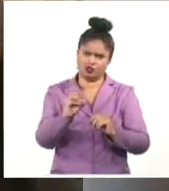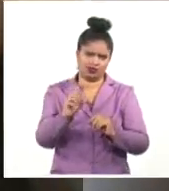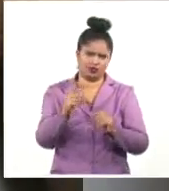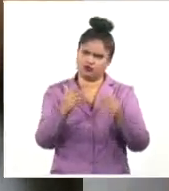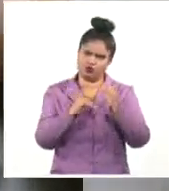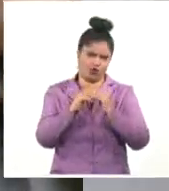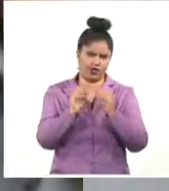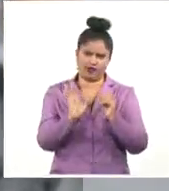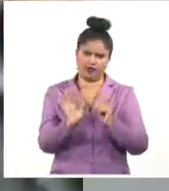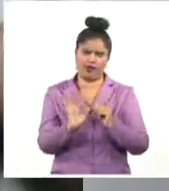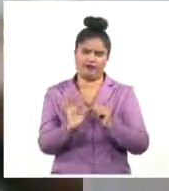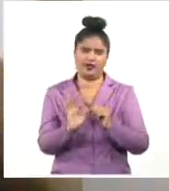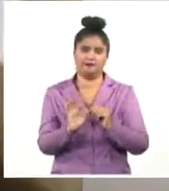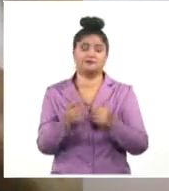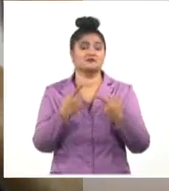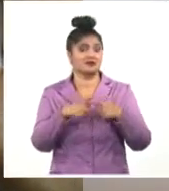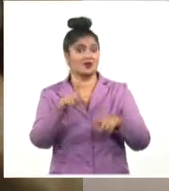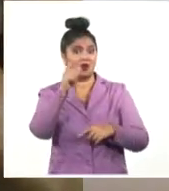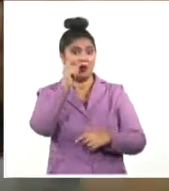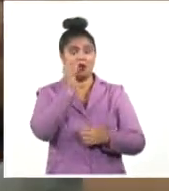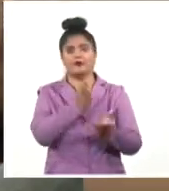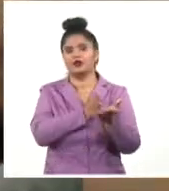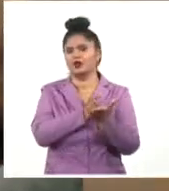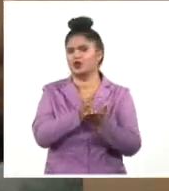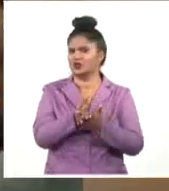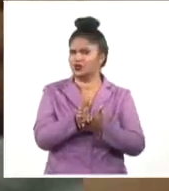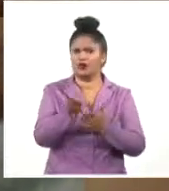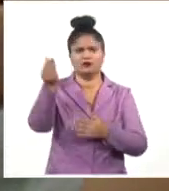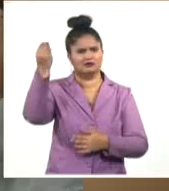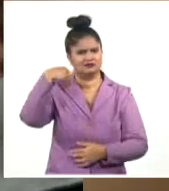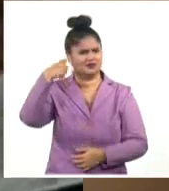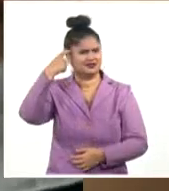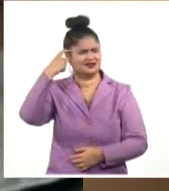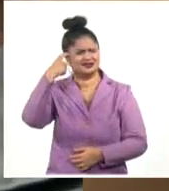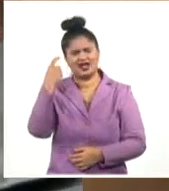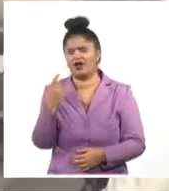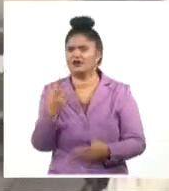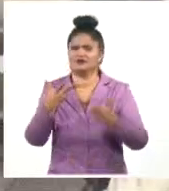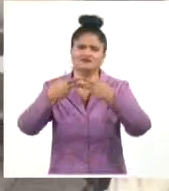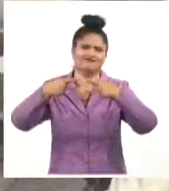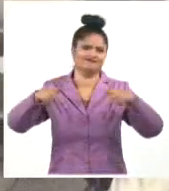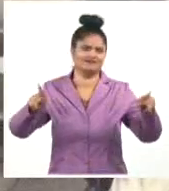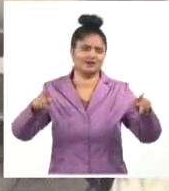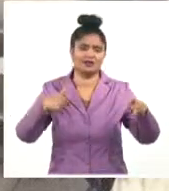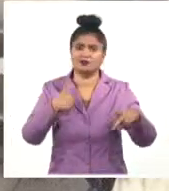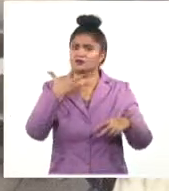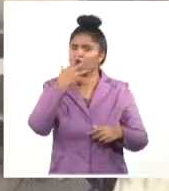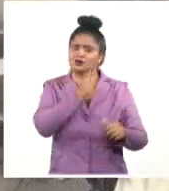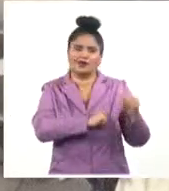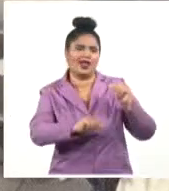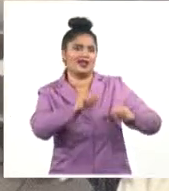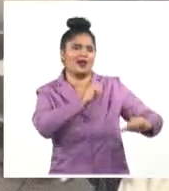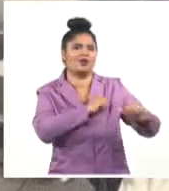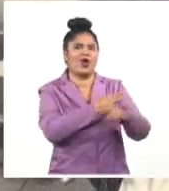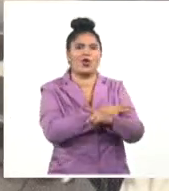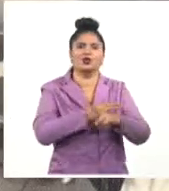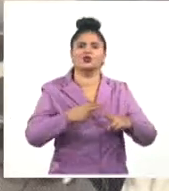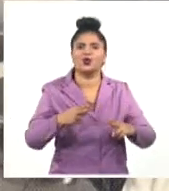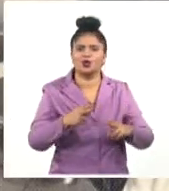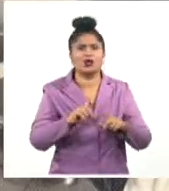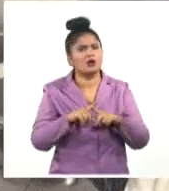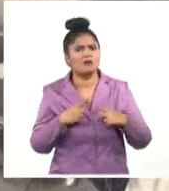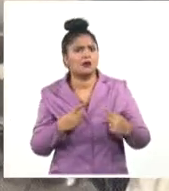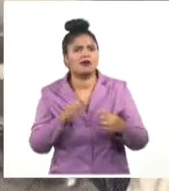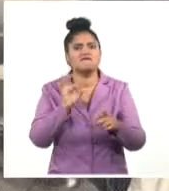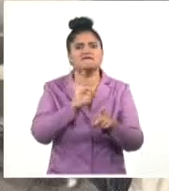verdad lograremos vencer estos difíciles tiempos marcados por cantos de sirena. Me enamoré de la historia más aún cuando comencé a participar